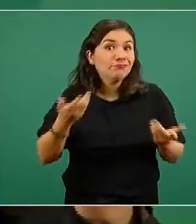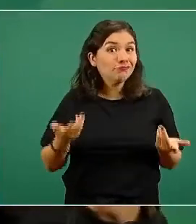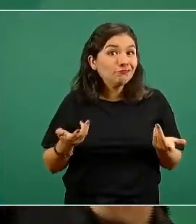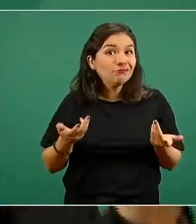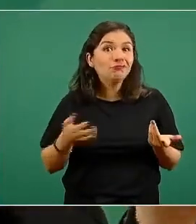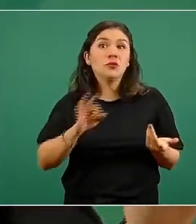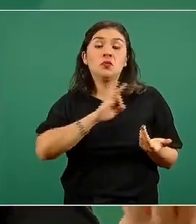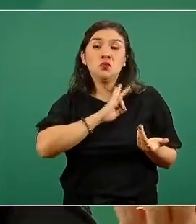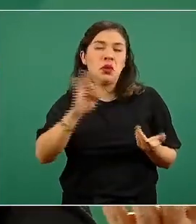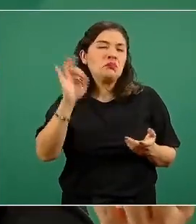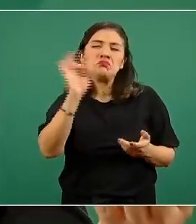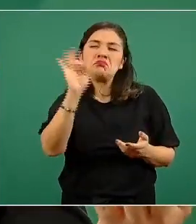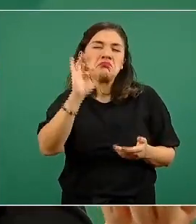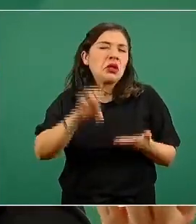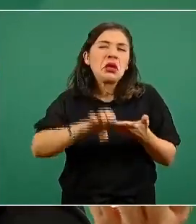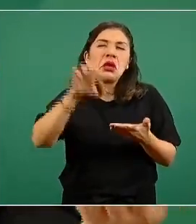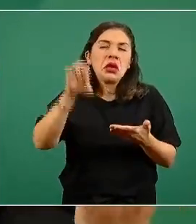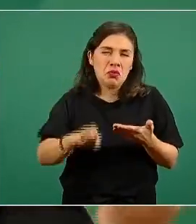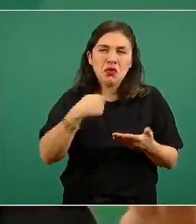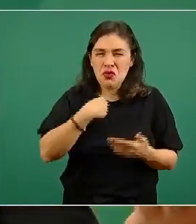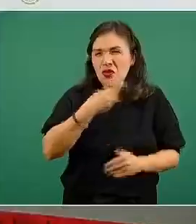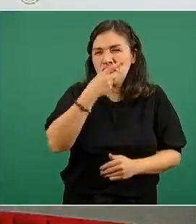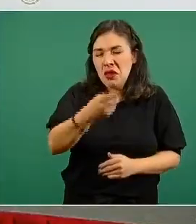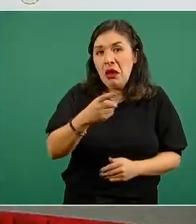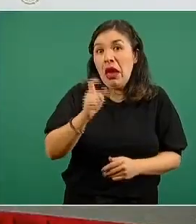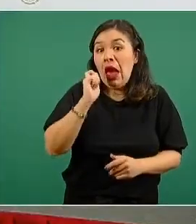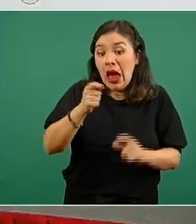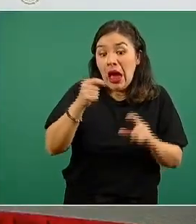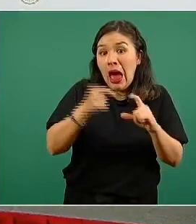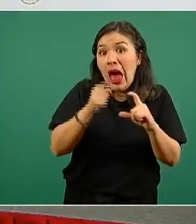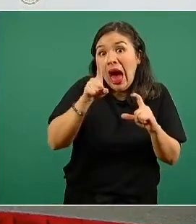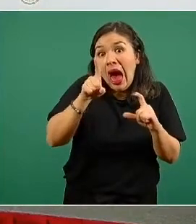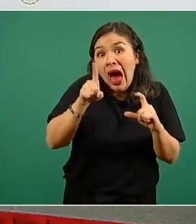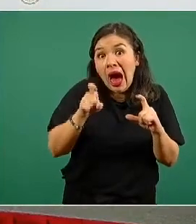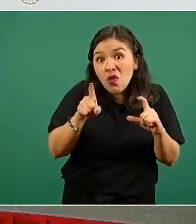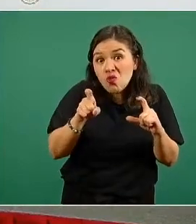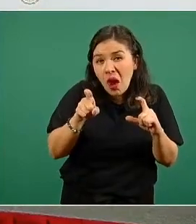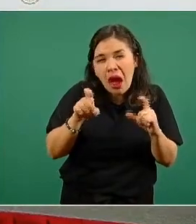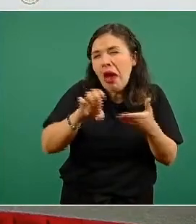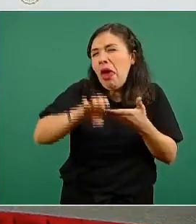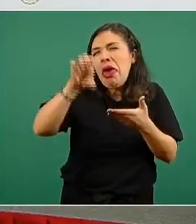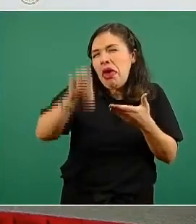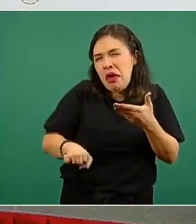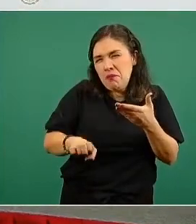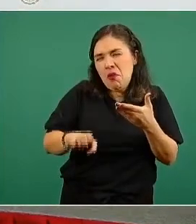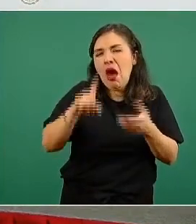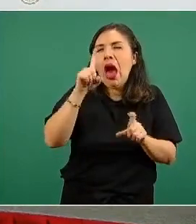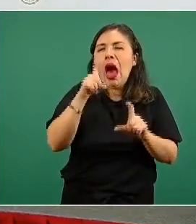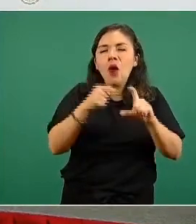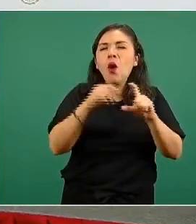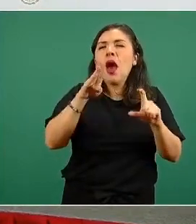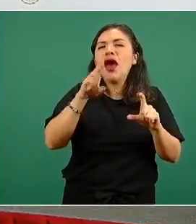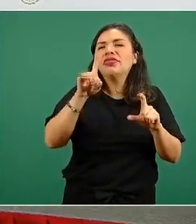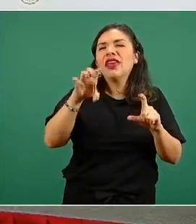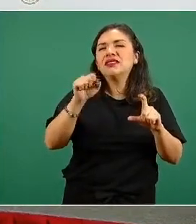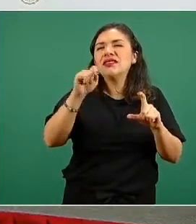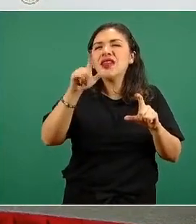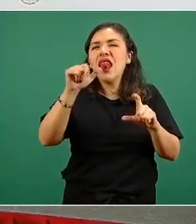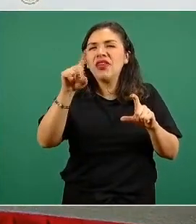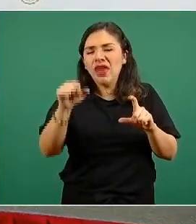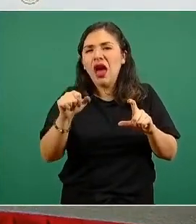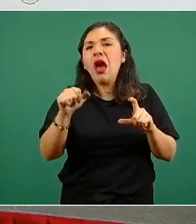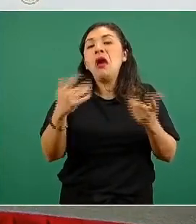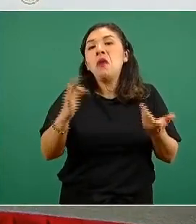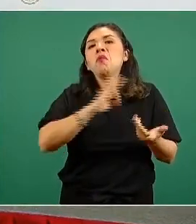Tenemos el mejor de los casos, como lo comenté, agua bidestilada, que lo único que le va a provocar